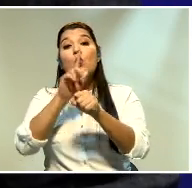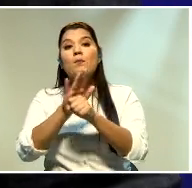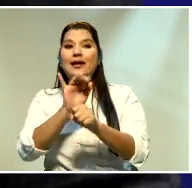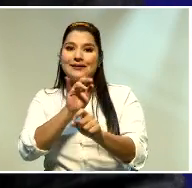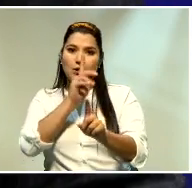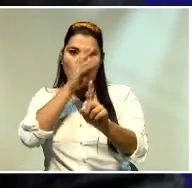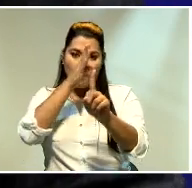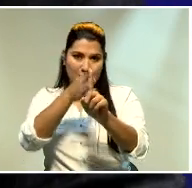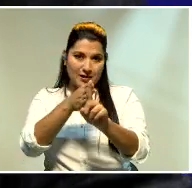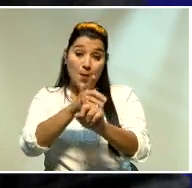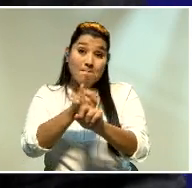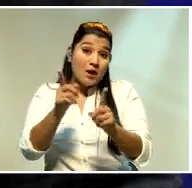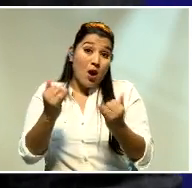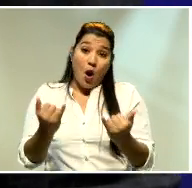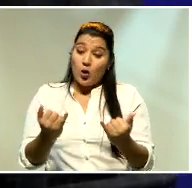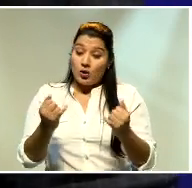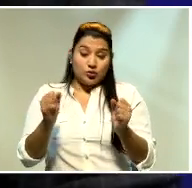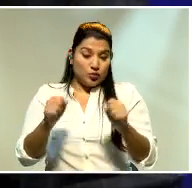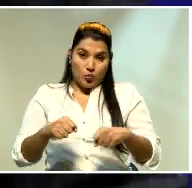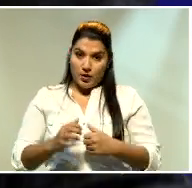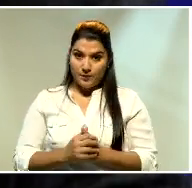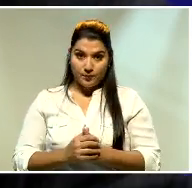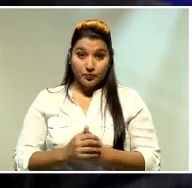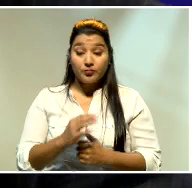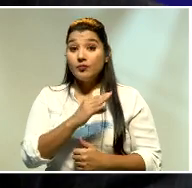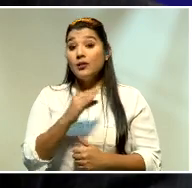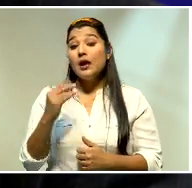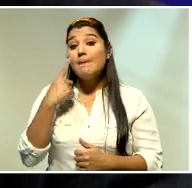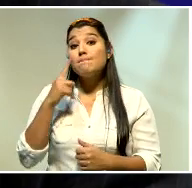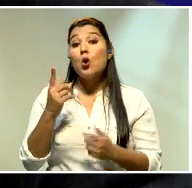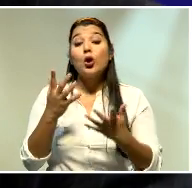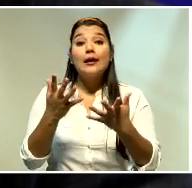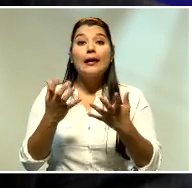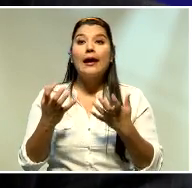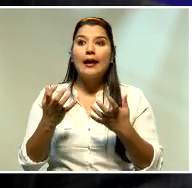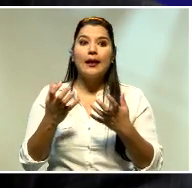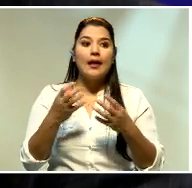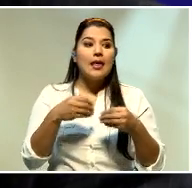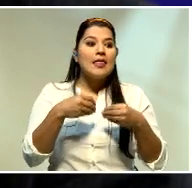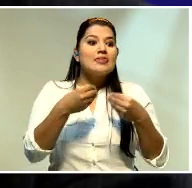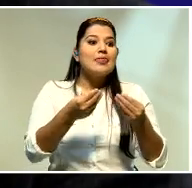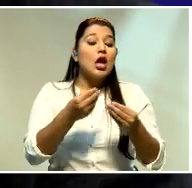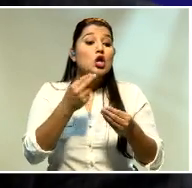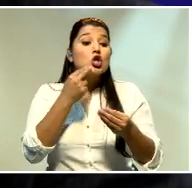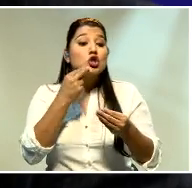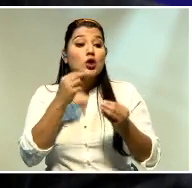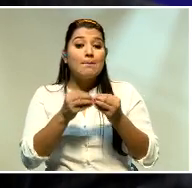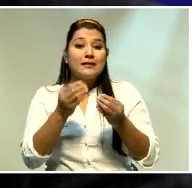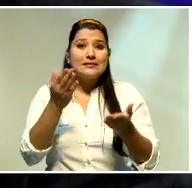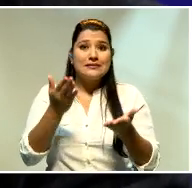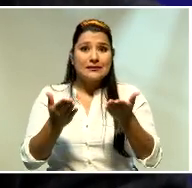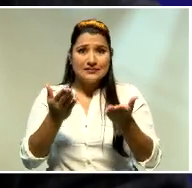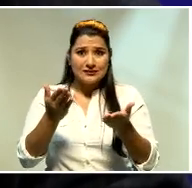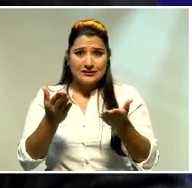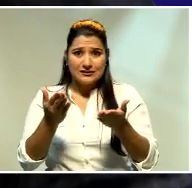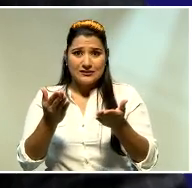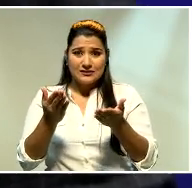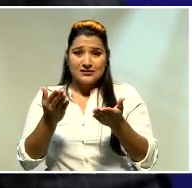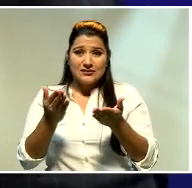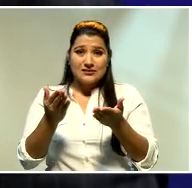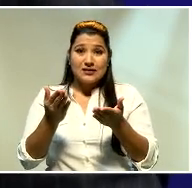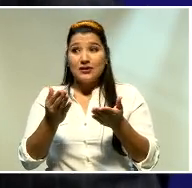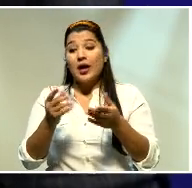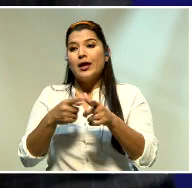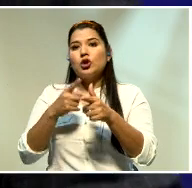cual estaba, no era eso posible. Y por querer llevar una nutrición más balanceada a la gente más humilde, podríamos más bien estarla